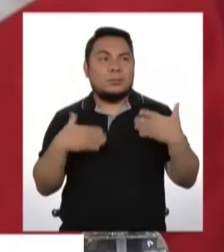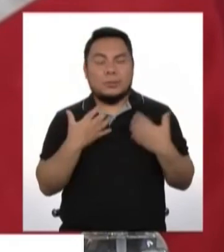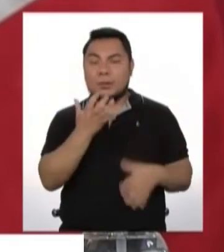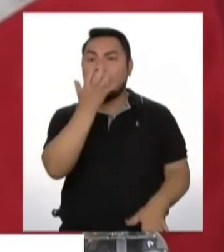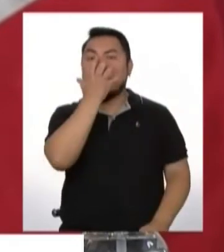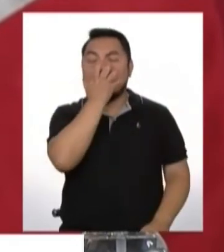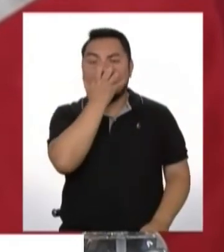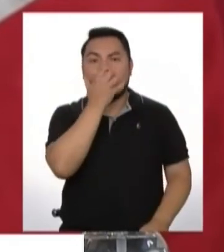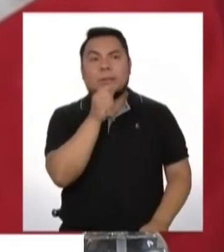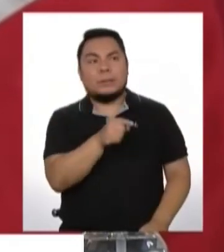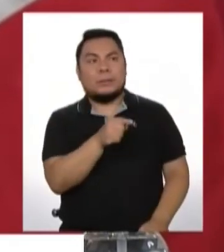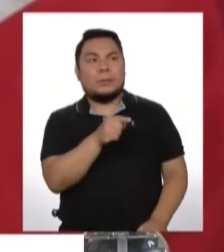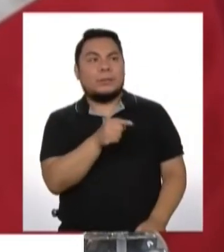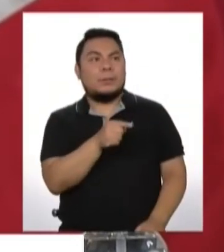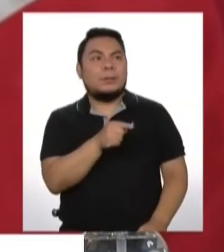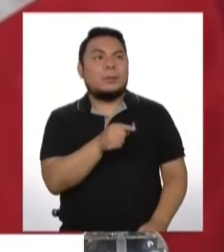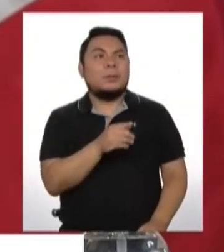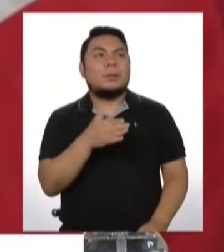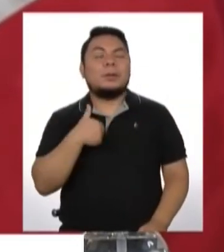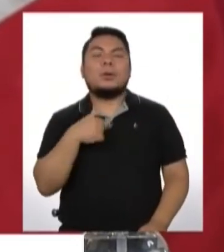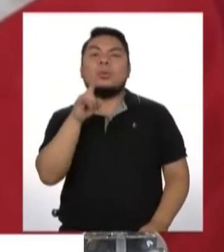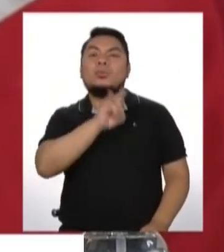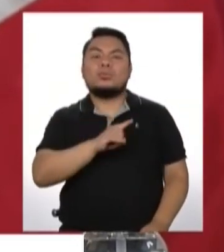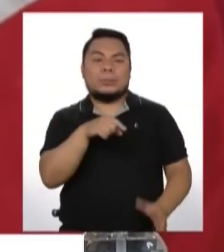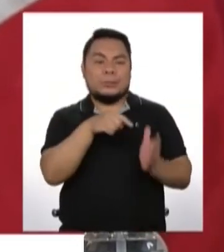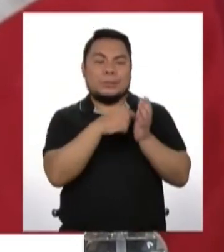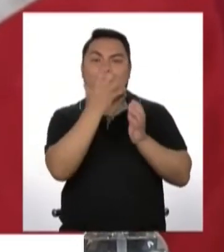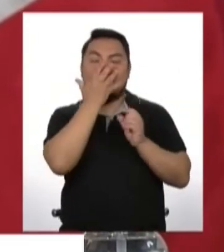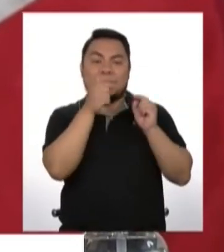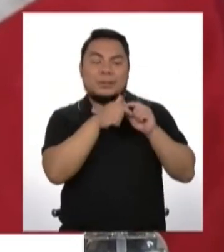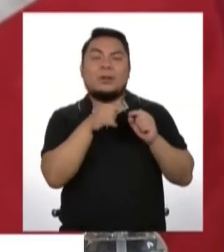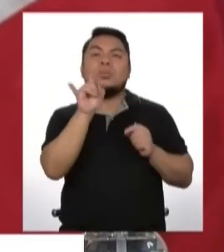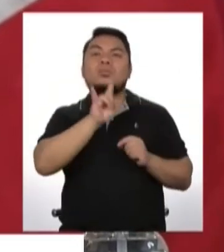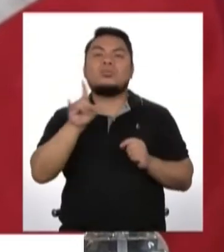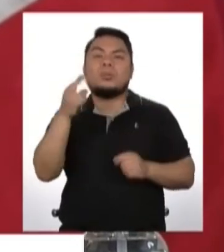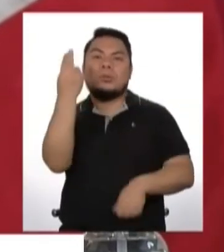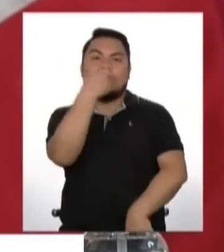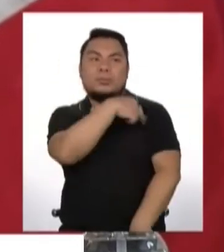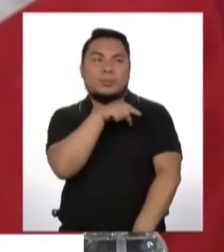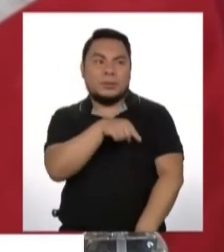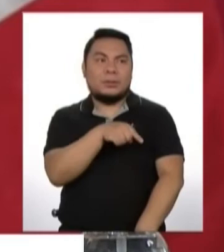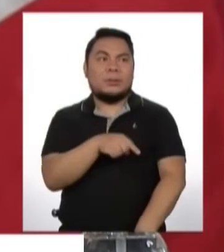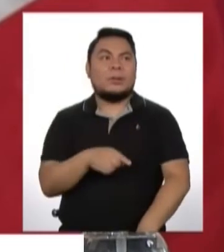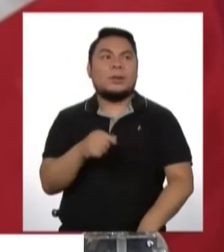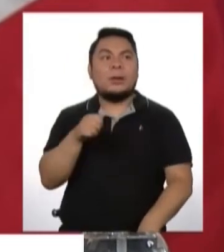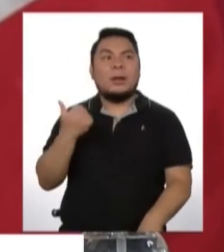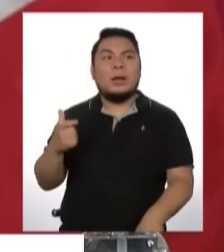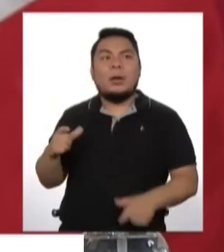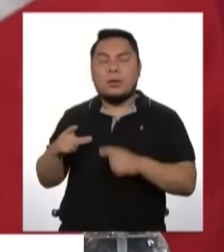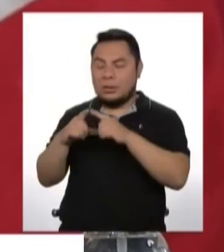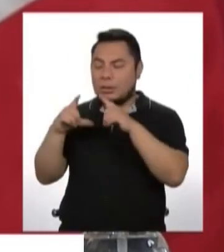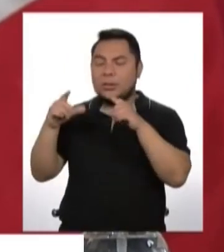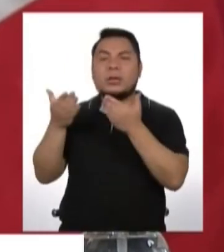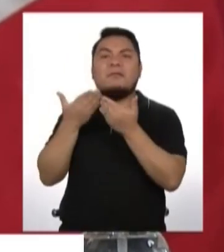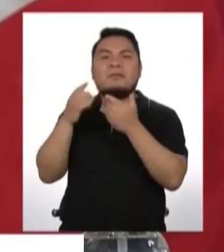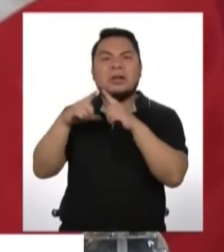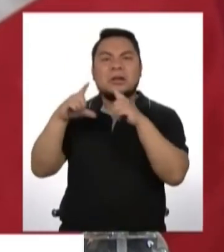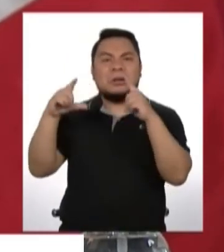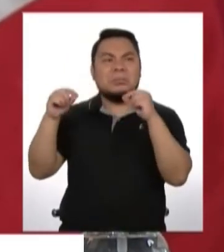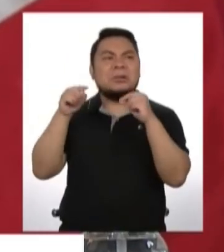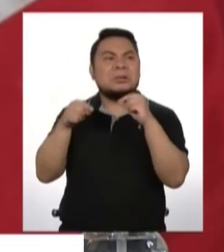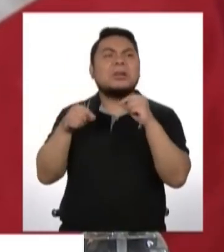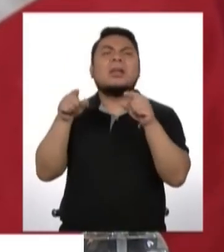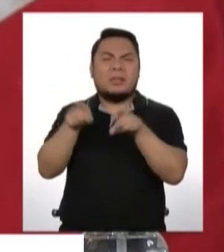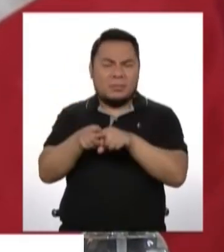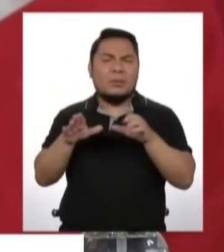mascarilla, esta mascarilla es la que usan en los centros hospitalarios, esta, más simple, pero igual de efectiva,